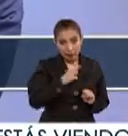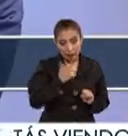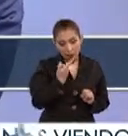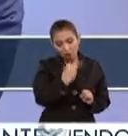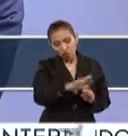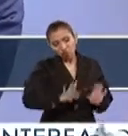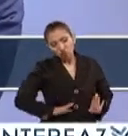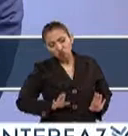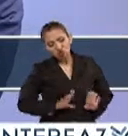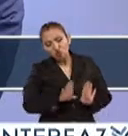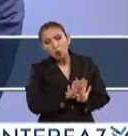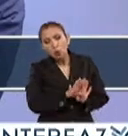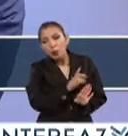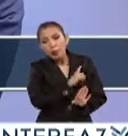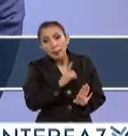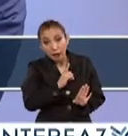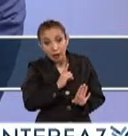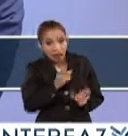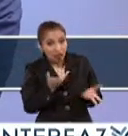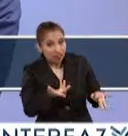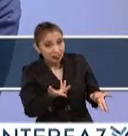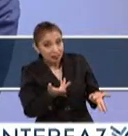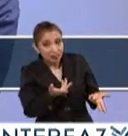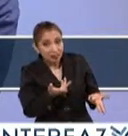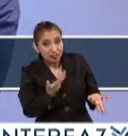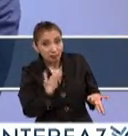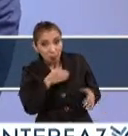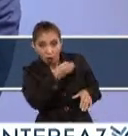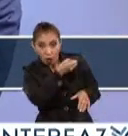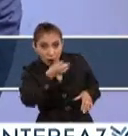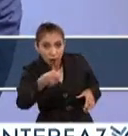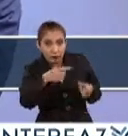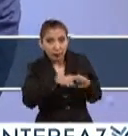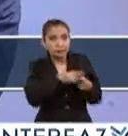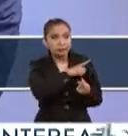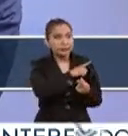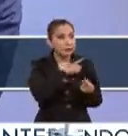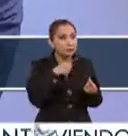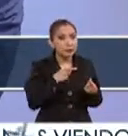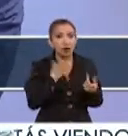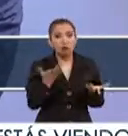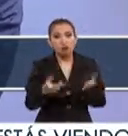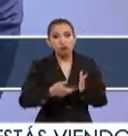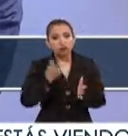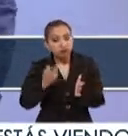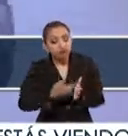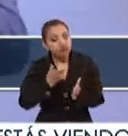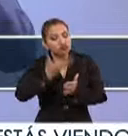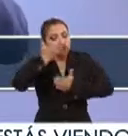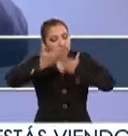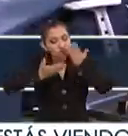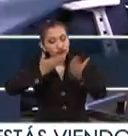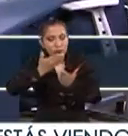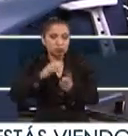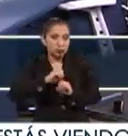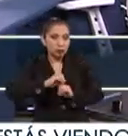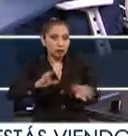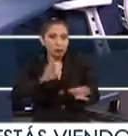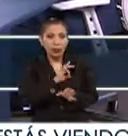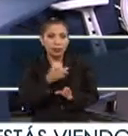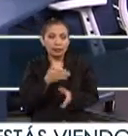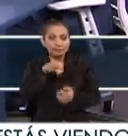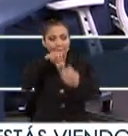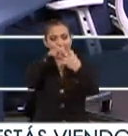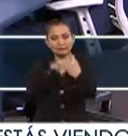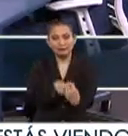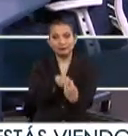perfil, ¿no?, específico, debe entender que debe de haber disciplina, debe de haber una constancia, porque finalmente puede estar frente a